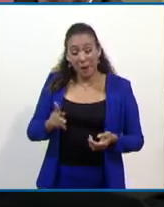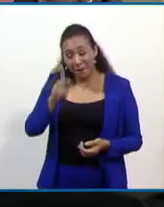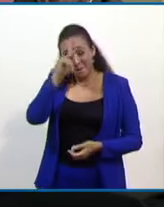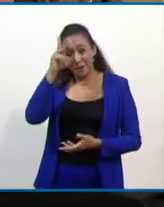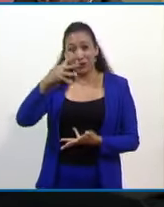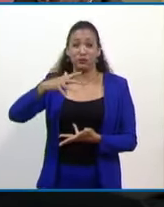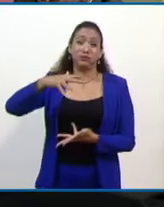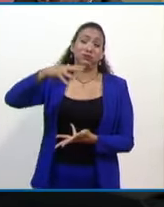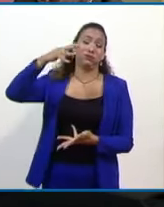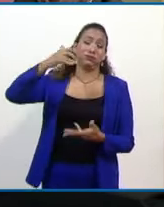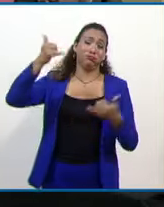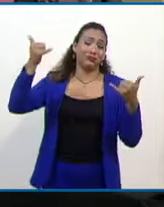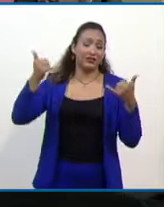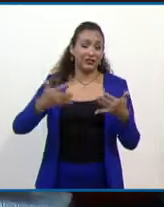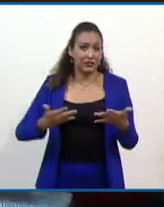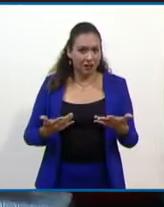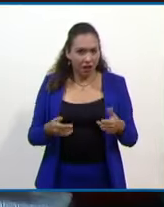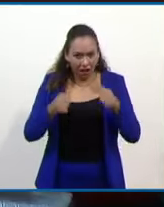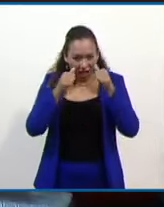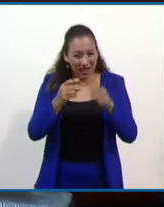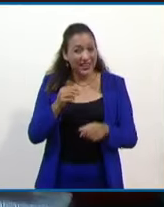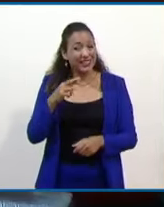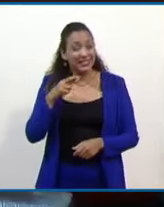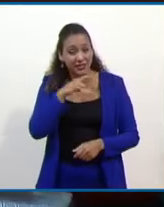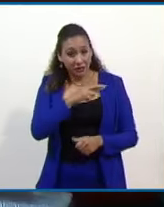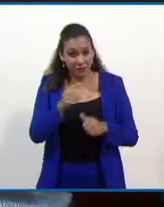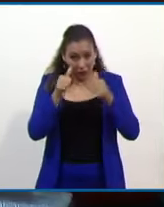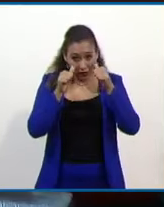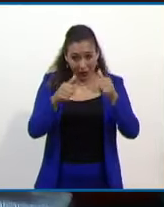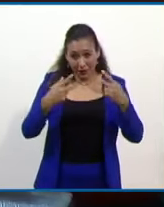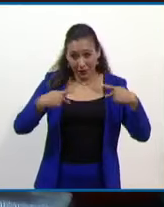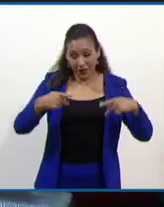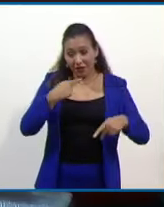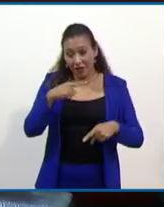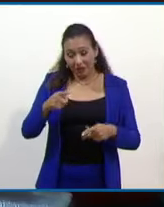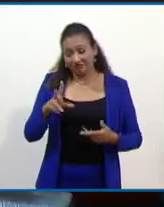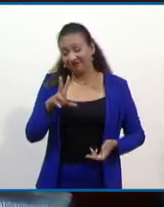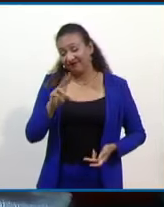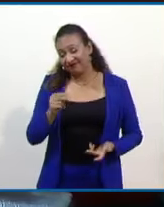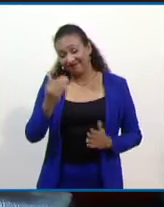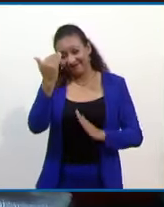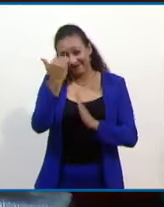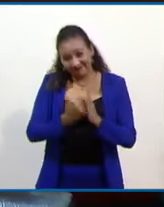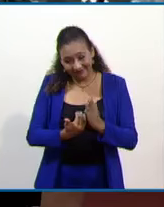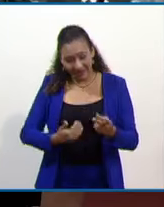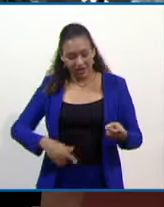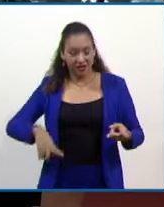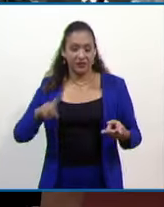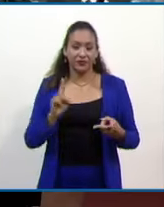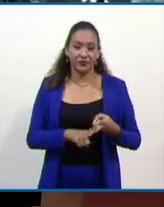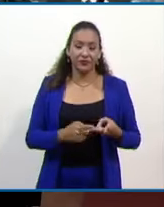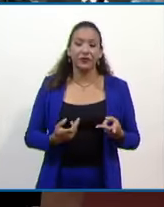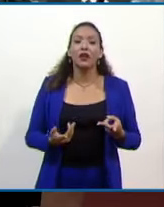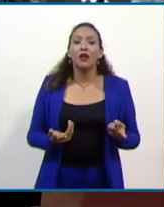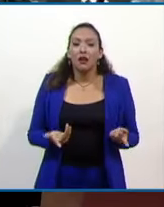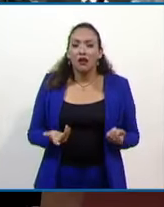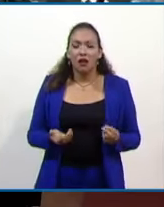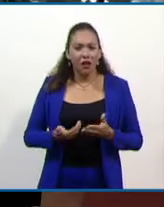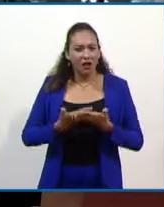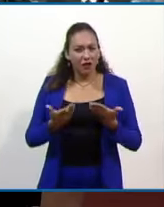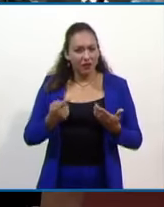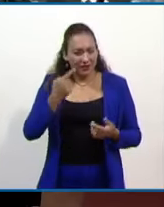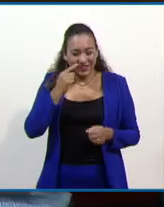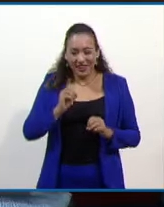Algunos puntos los han dicho ya mis compañeros. La Corte se reduce de 11 miembros a 9 y se eliminan las salas, ¿no? Es claro que esta